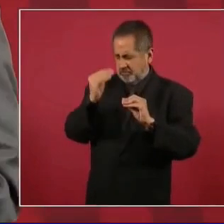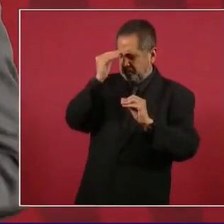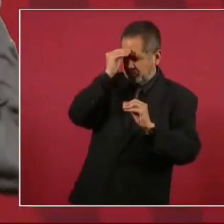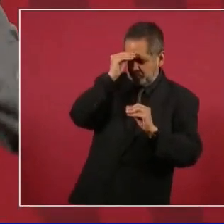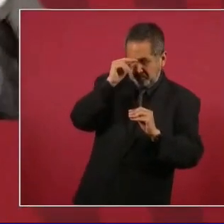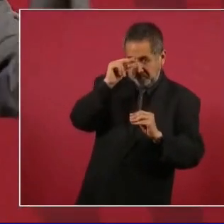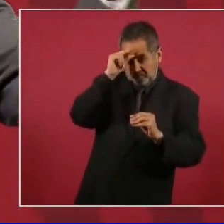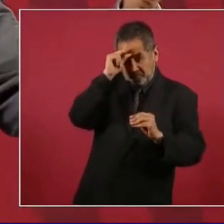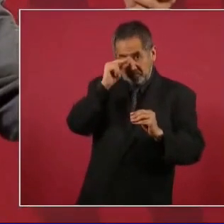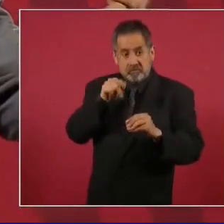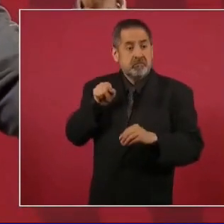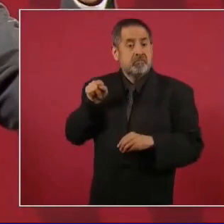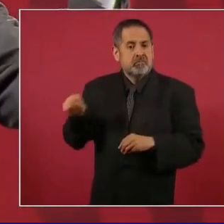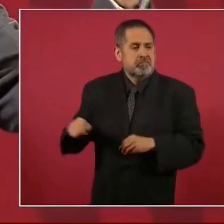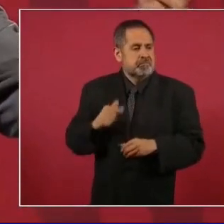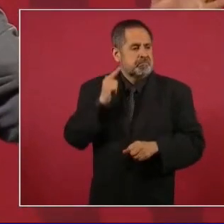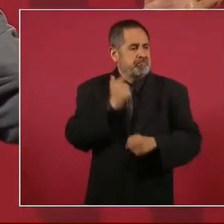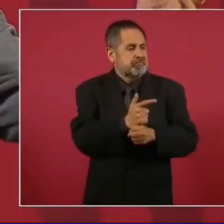lo que él reveló.